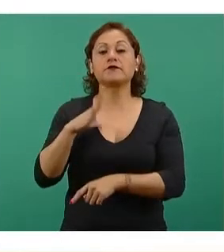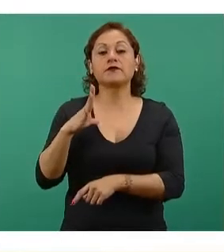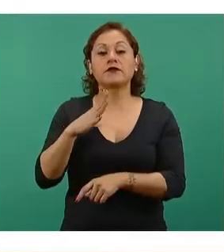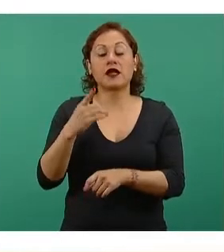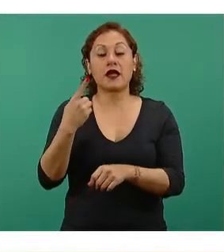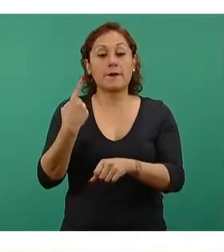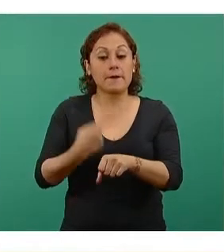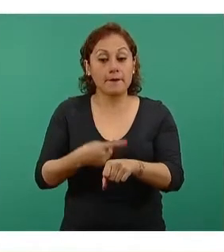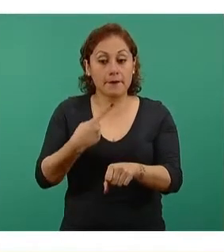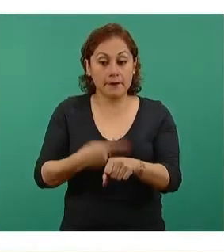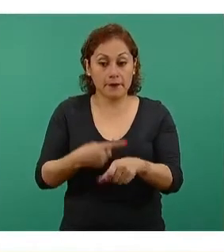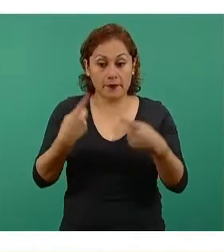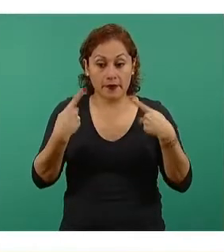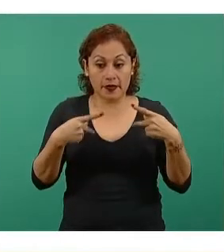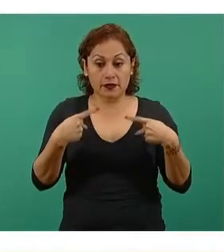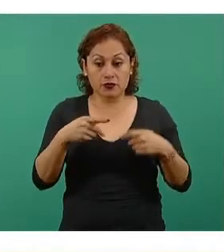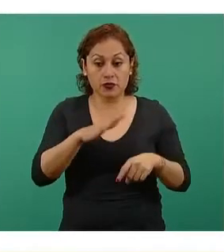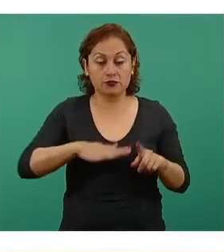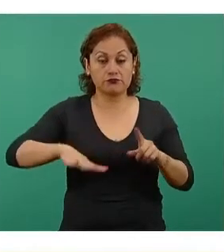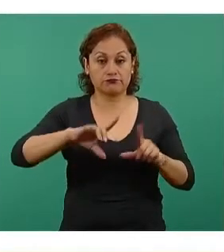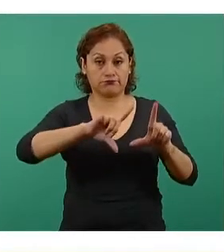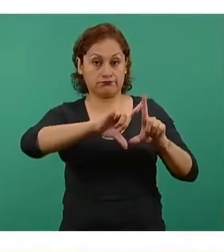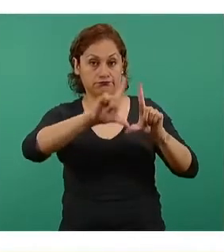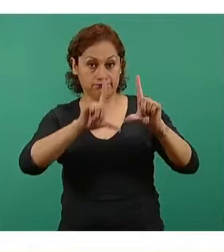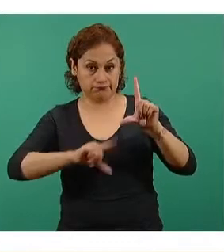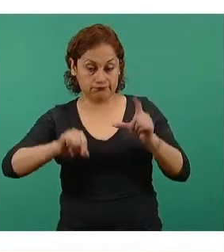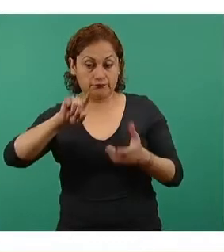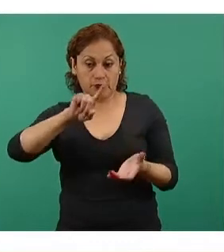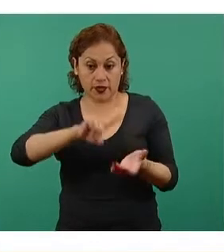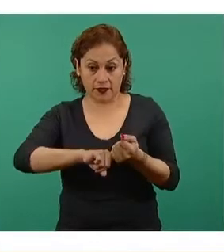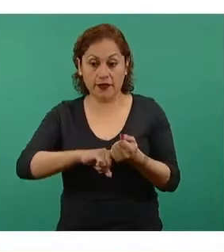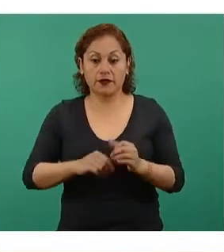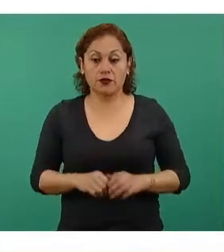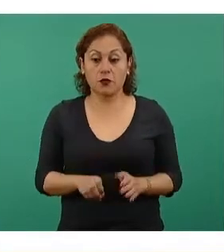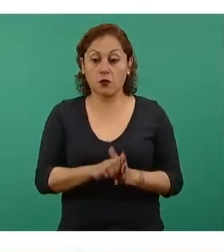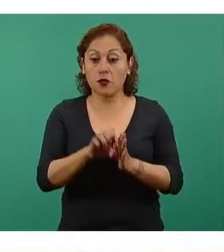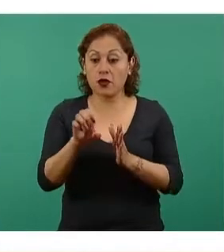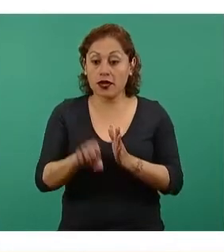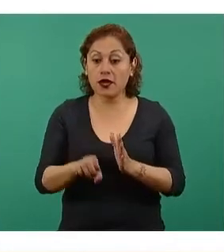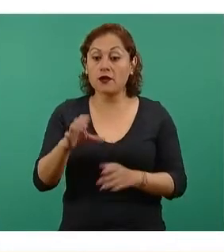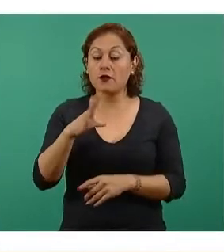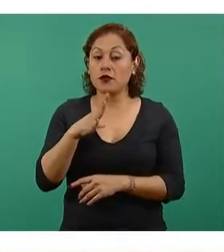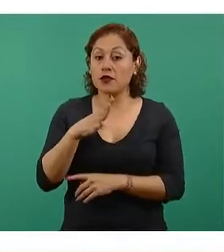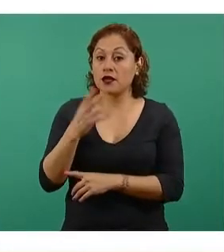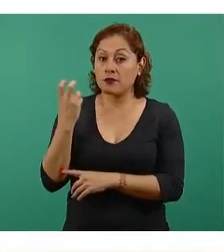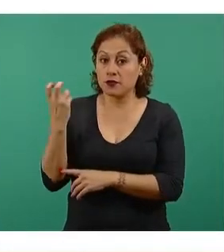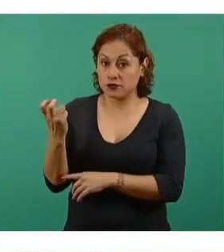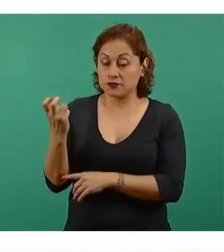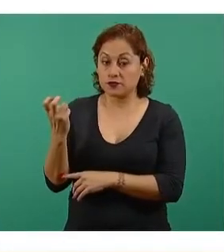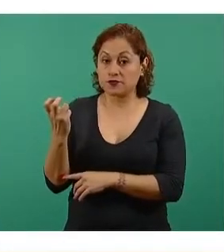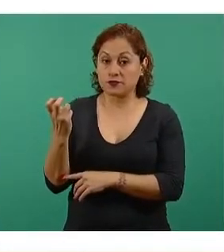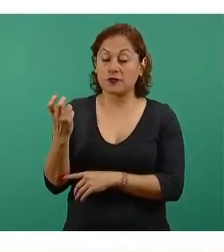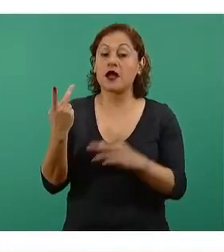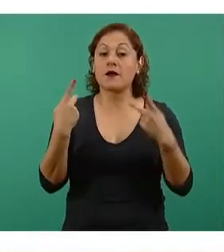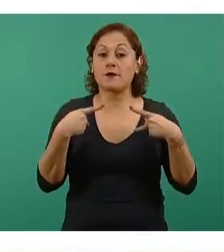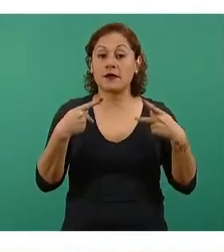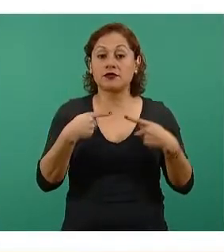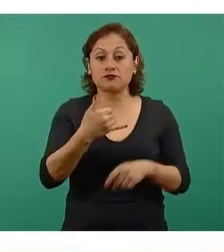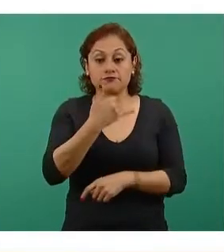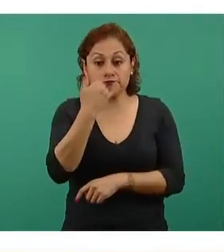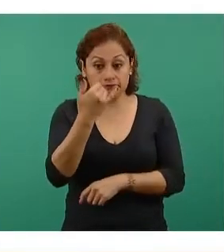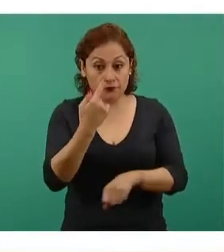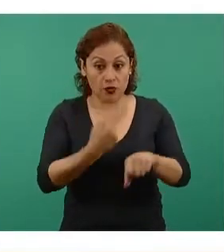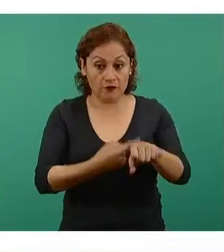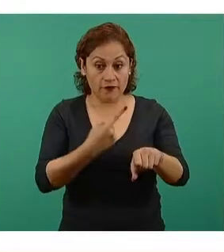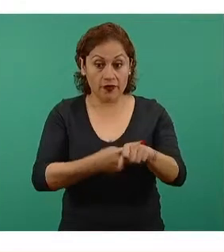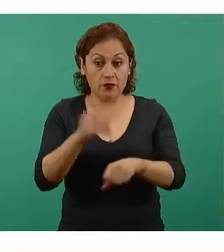que tenemos en el país. En este caso, pues observamos los casos estimados, ¿no? Los casos estimados con base al reporte que tenemos